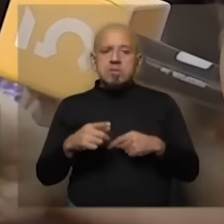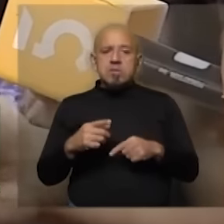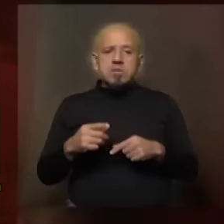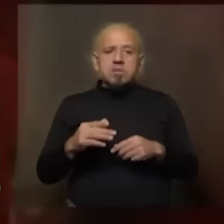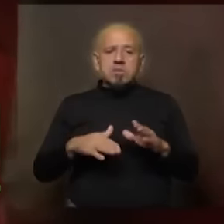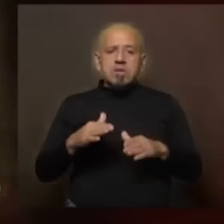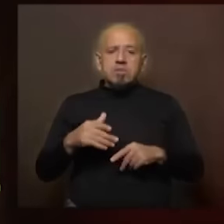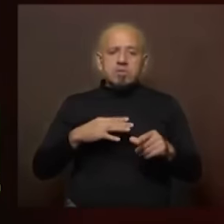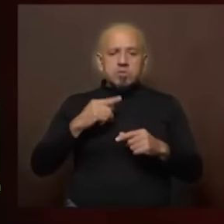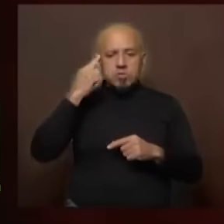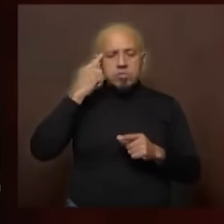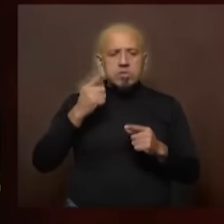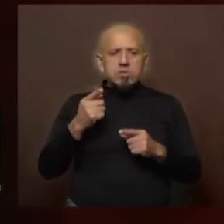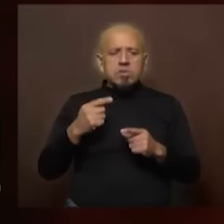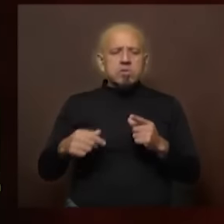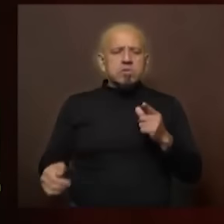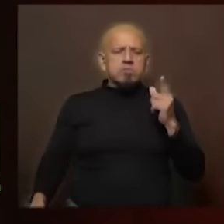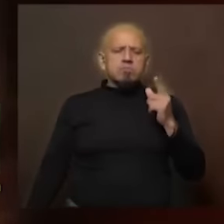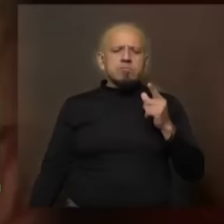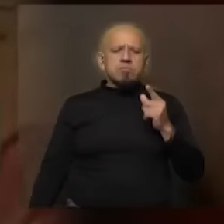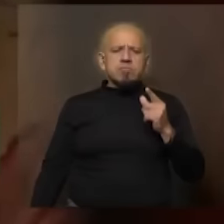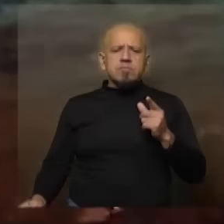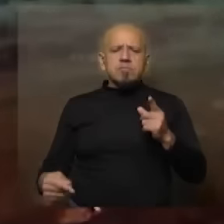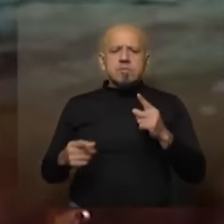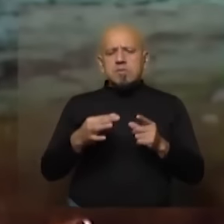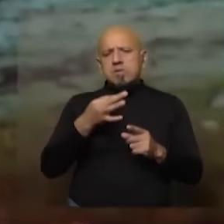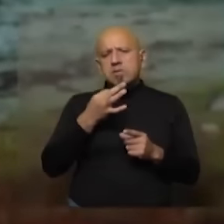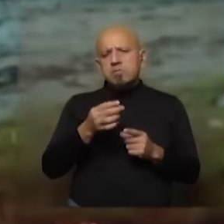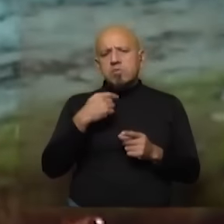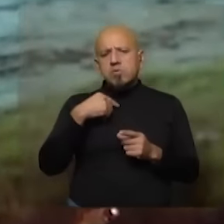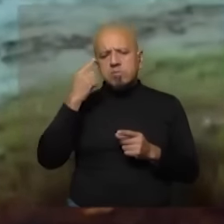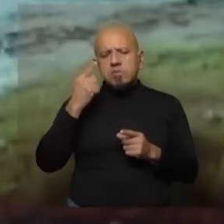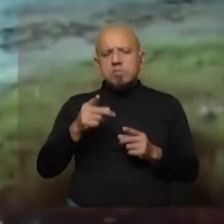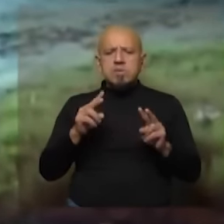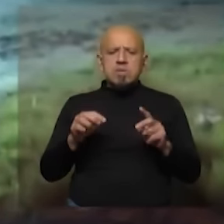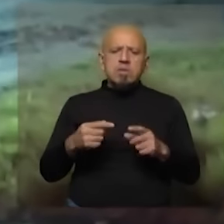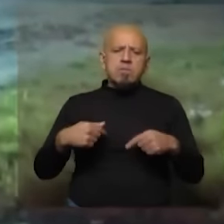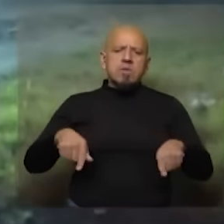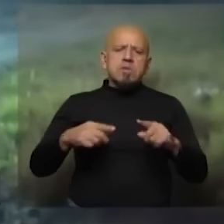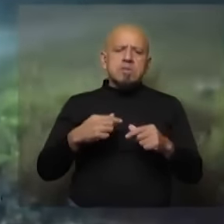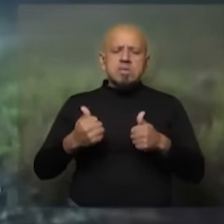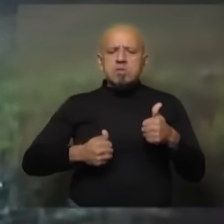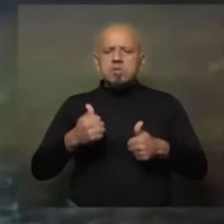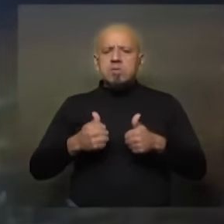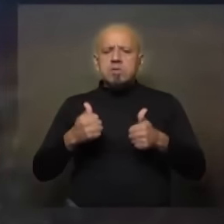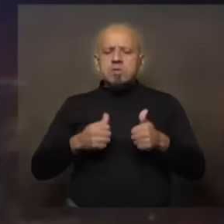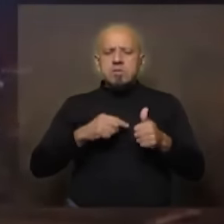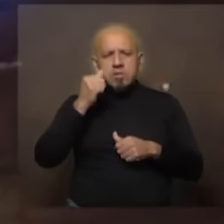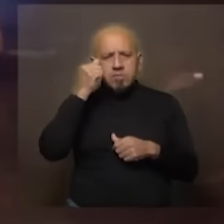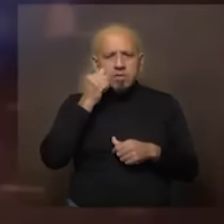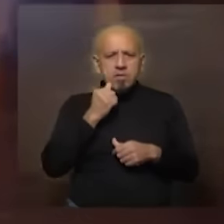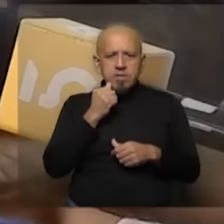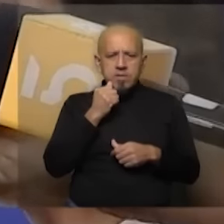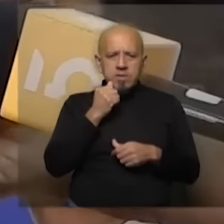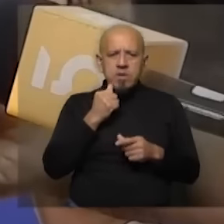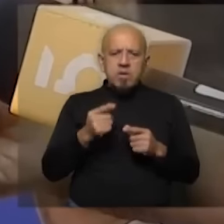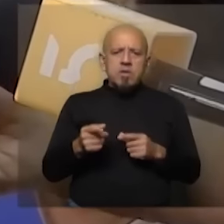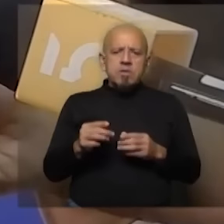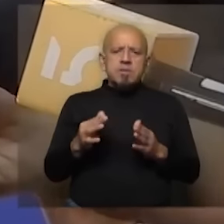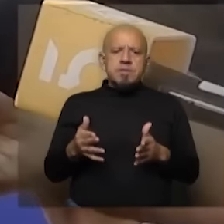veces creemos o con mucha facilidad adjudicamos, el ajuste de cuentas, el conflicto criminal. La